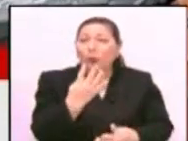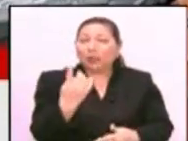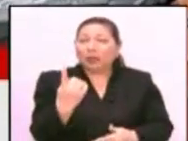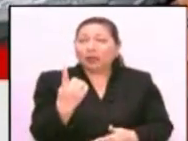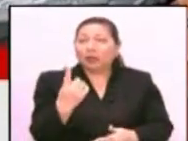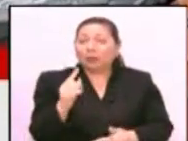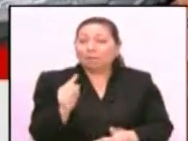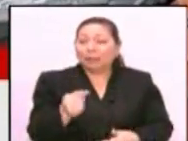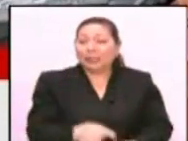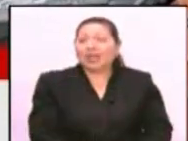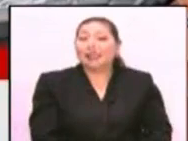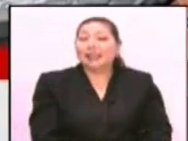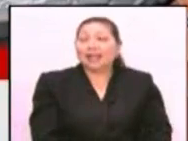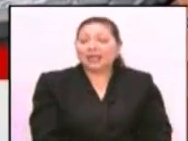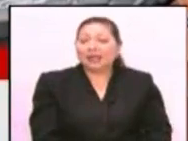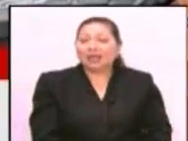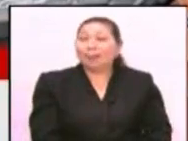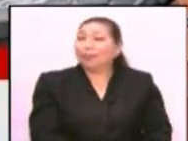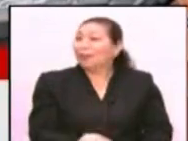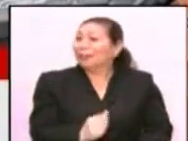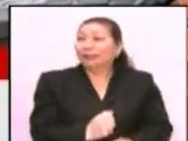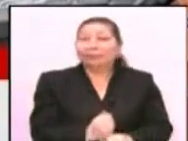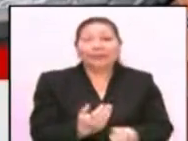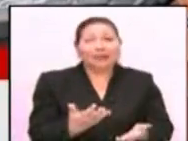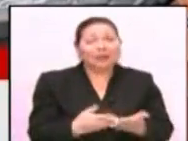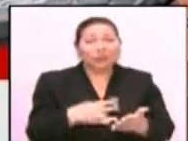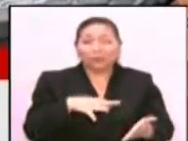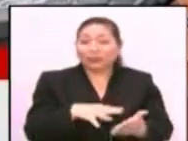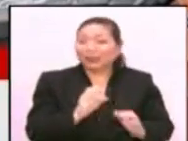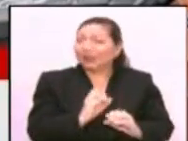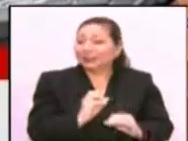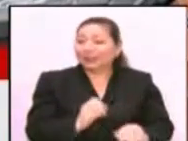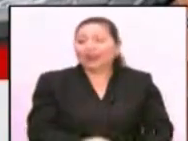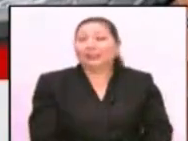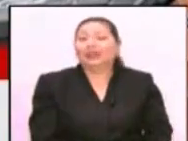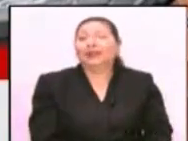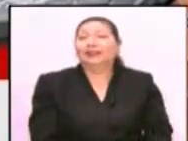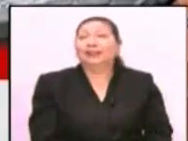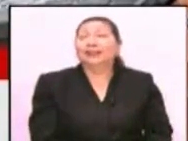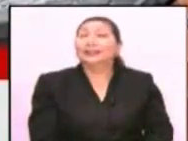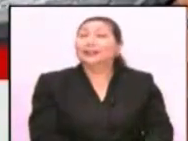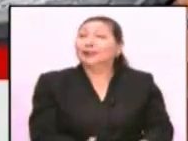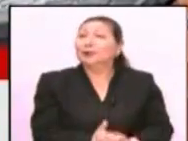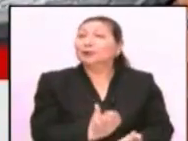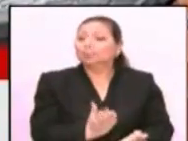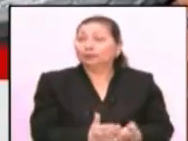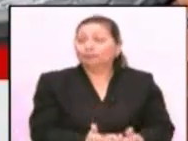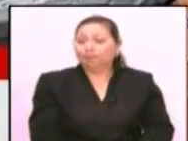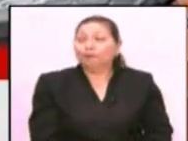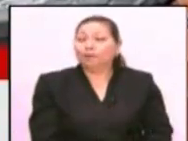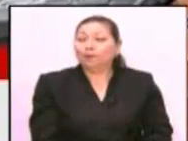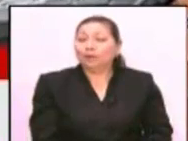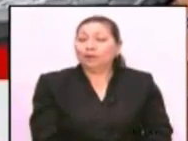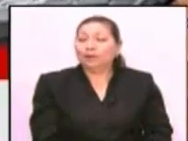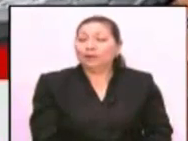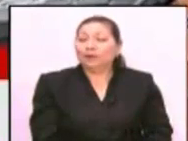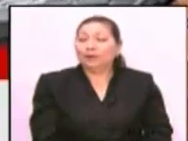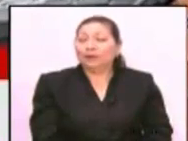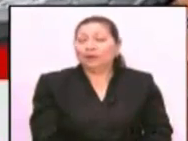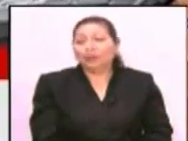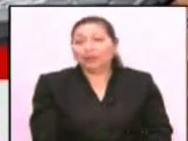41.000 internos, no trabajan ni estudian, ¿no es cierto? Y eso es un problema muy serio